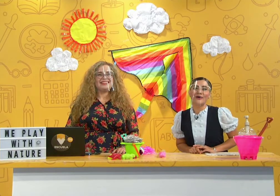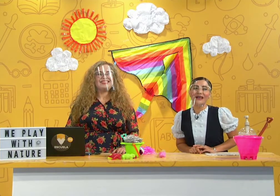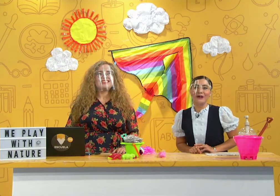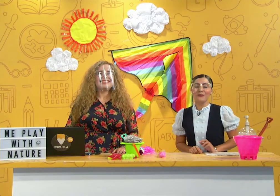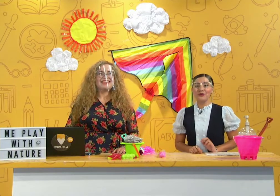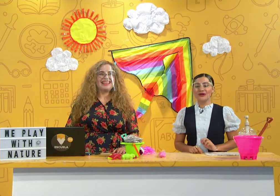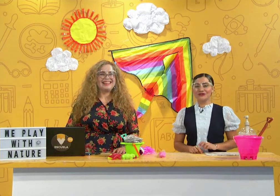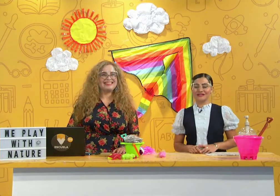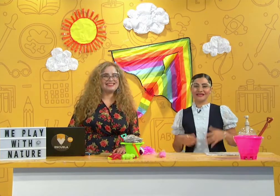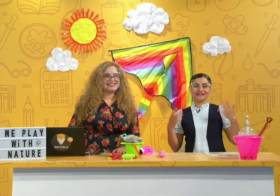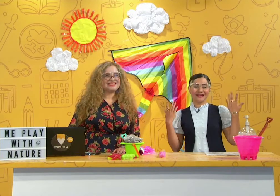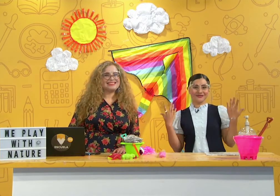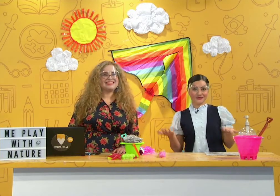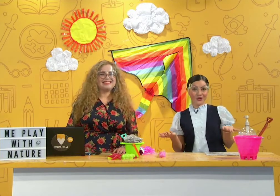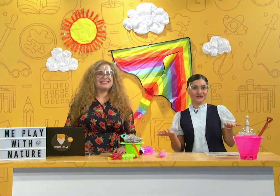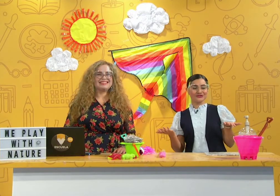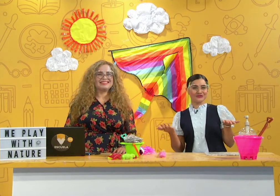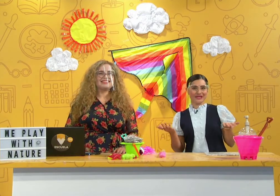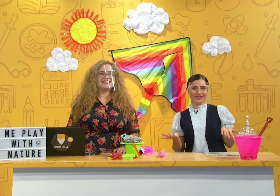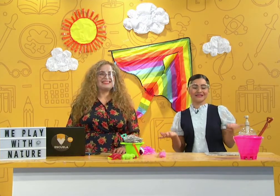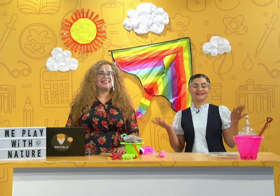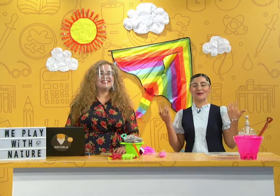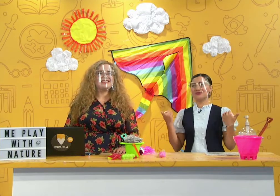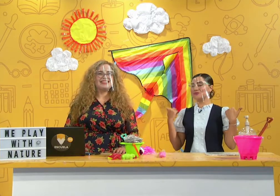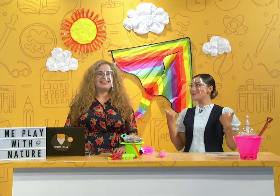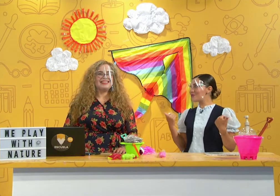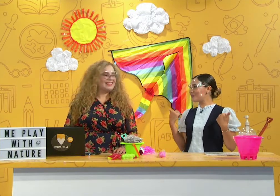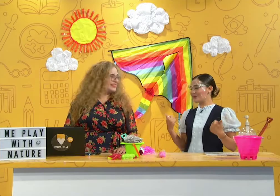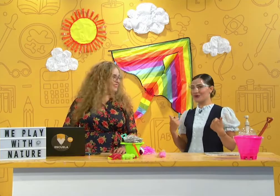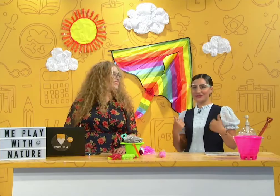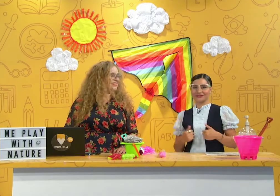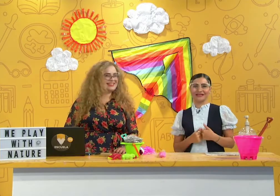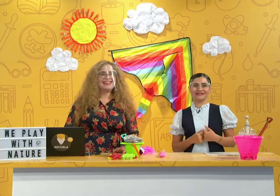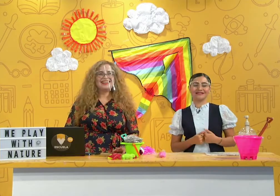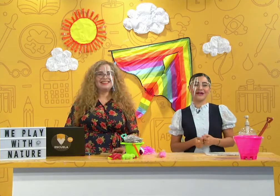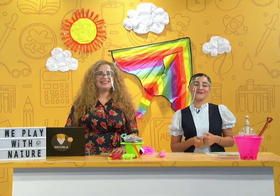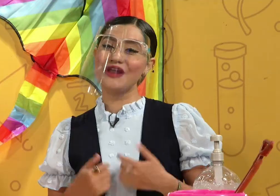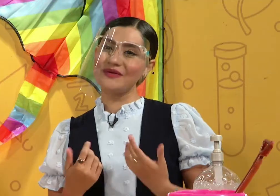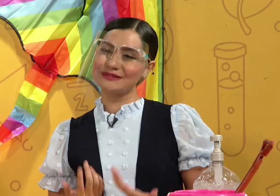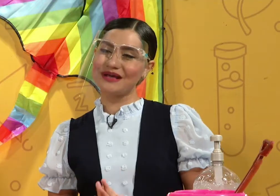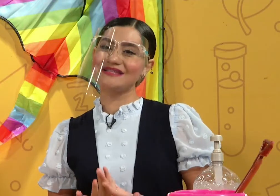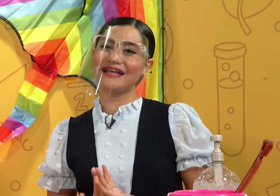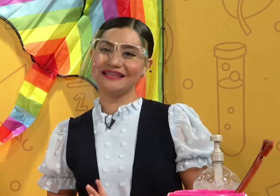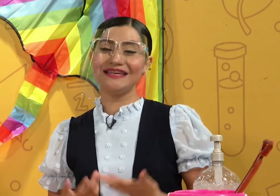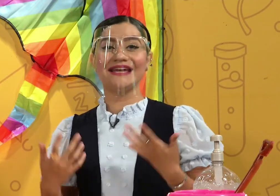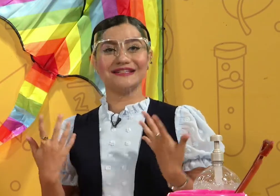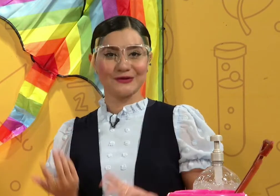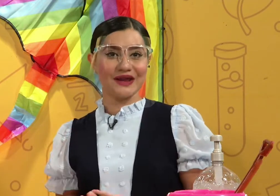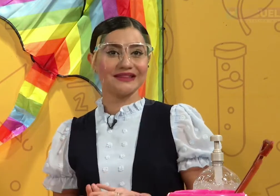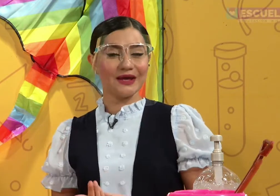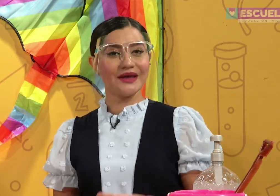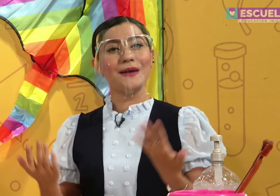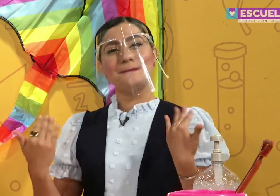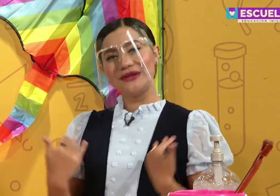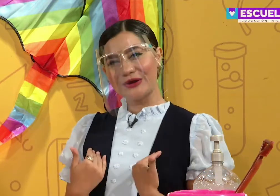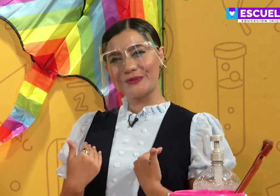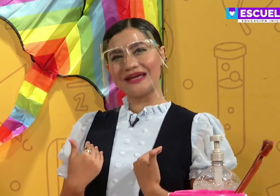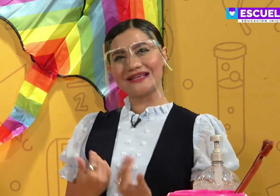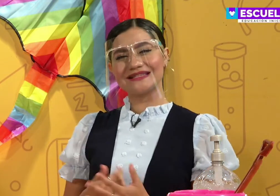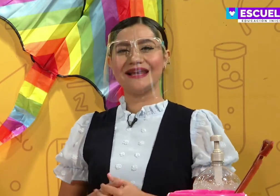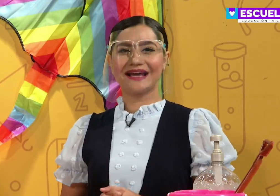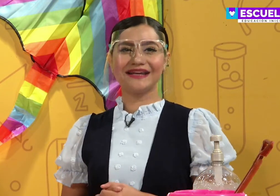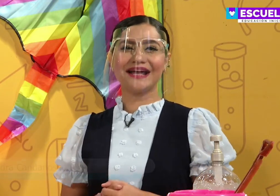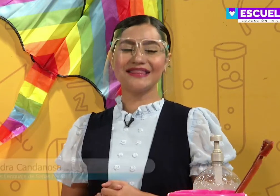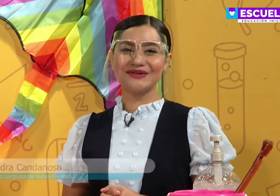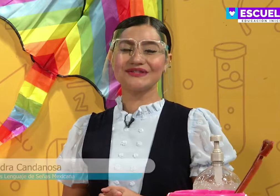Hola, hola, muy buenos días, tengan todos ustedes. Estamos muy, muy contentas de estar una vez más aquí en Escuela TV. Mi nombre